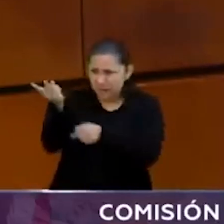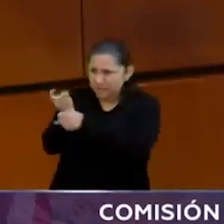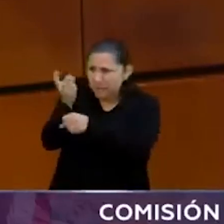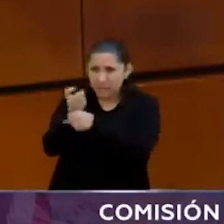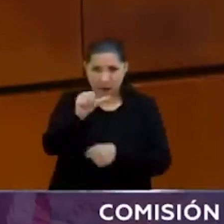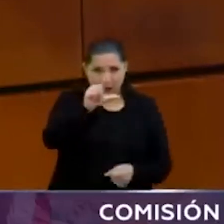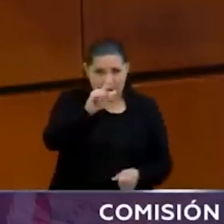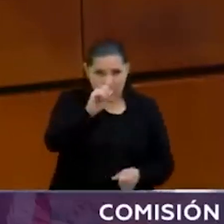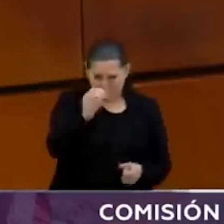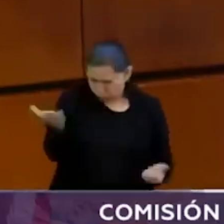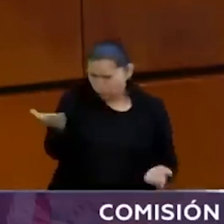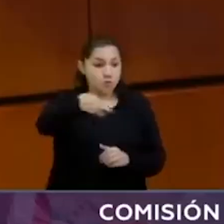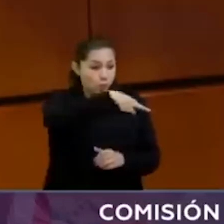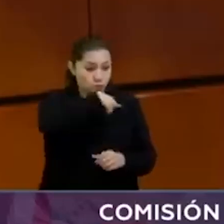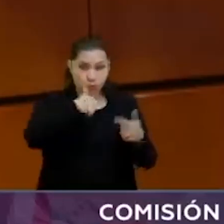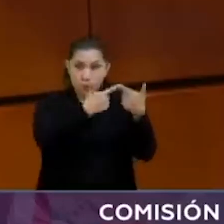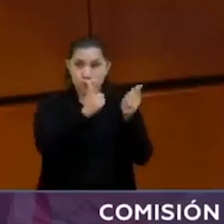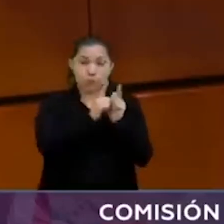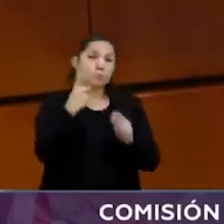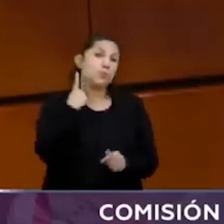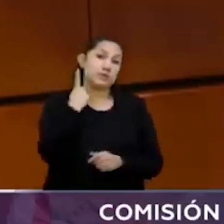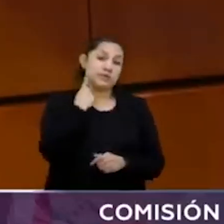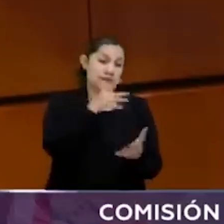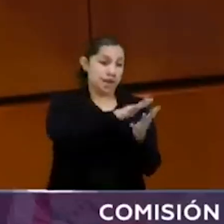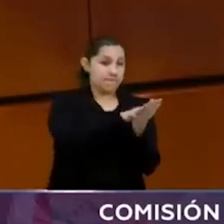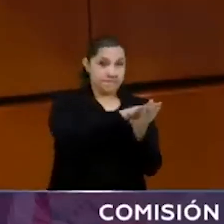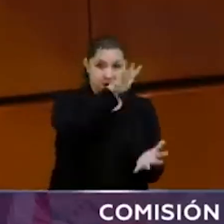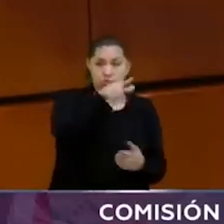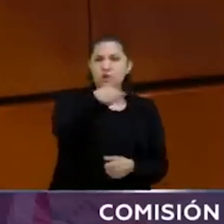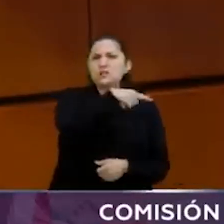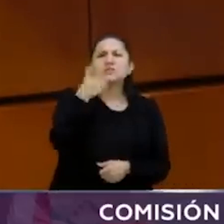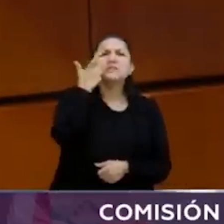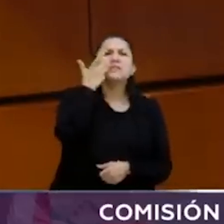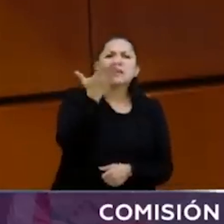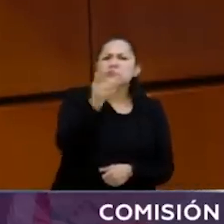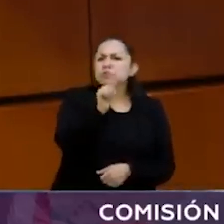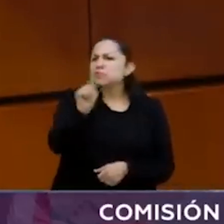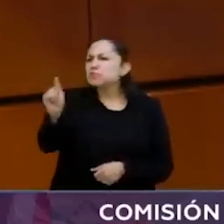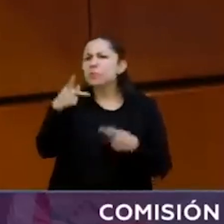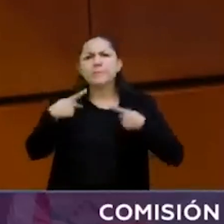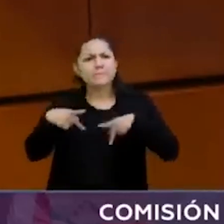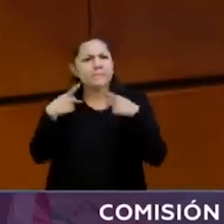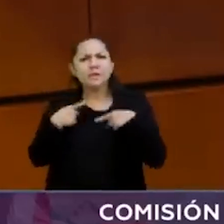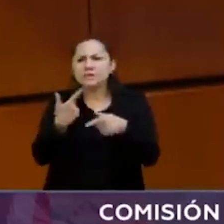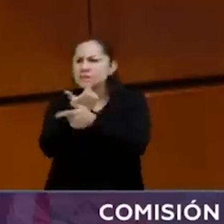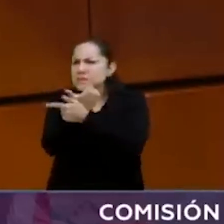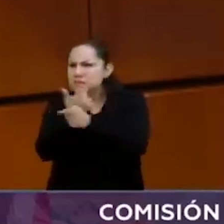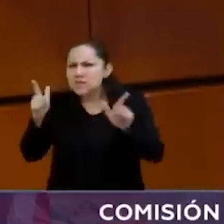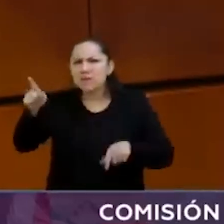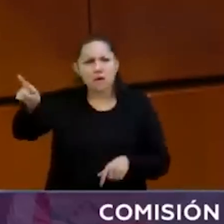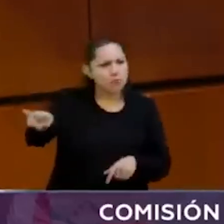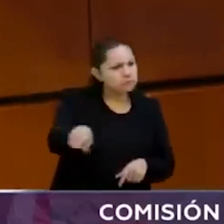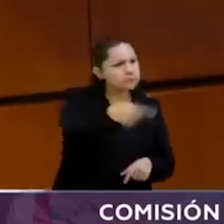alito anda extraviado por su parte el senador del Pri Mario Zamora gastelum quien cuestionó los retenes del crimen organizado que